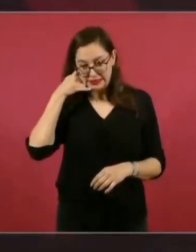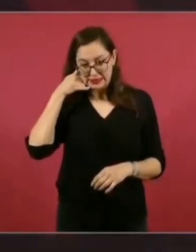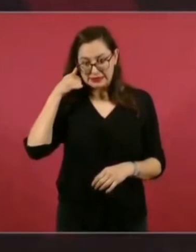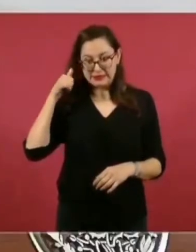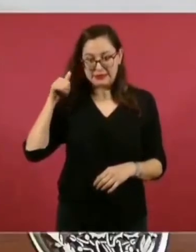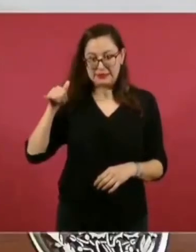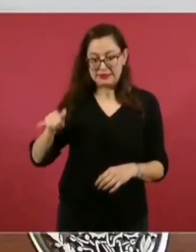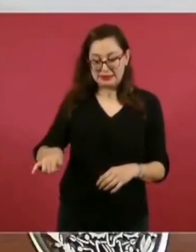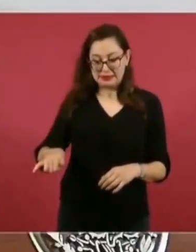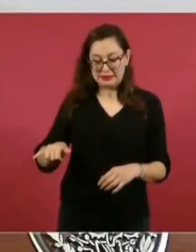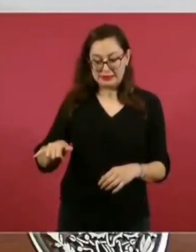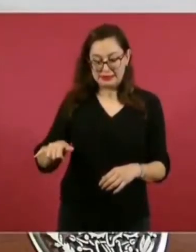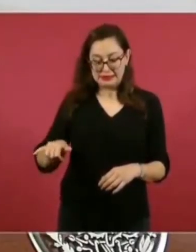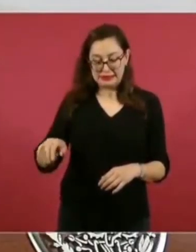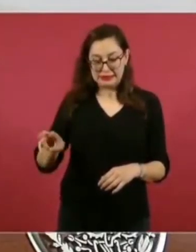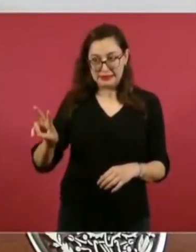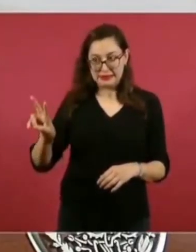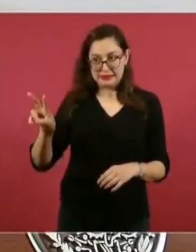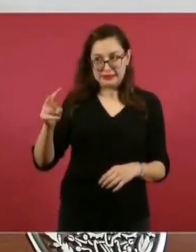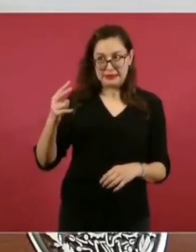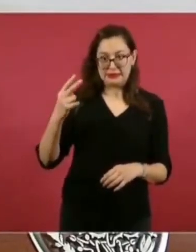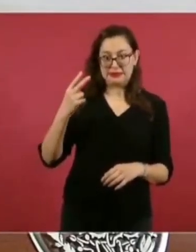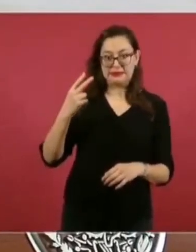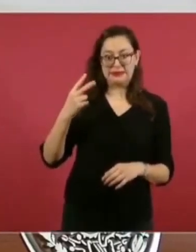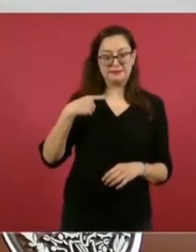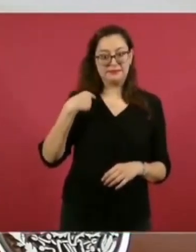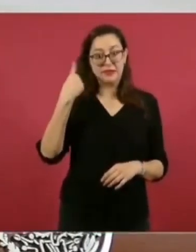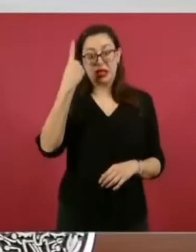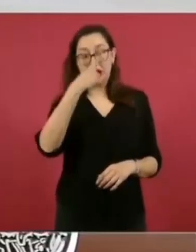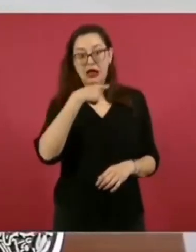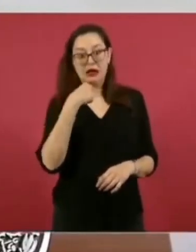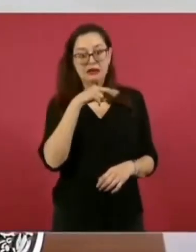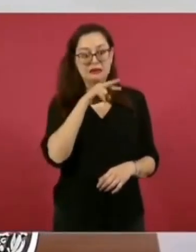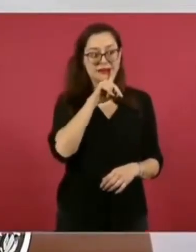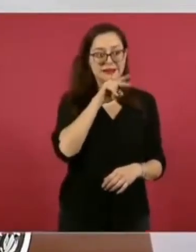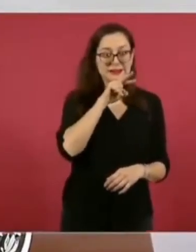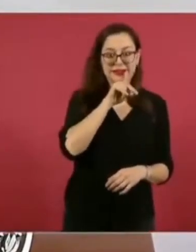me ves todo preocupado, o sea, ¿qué hago?